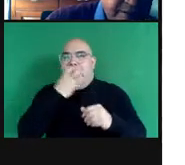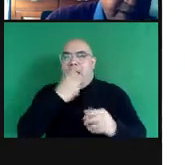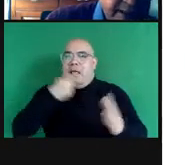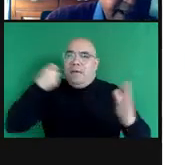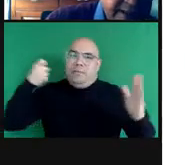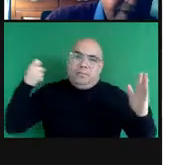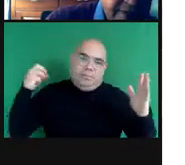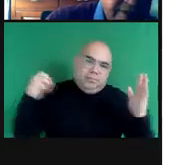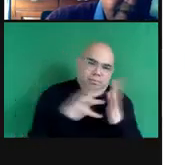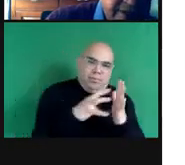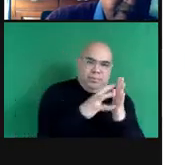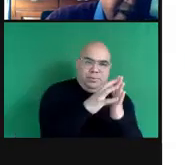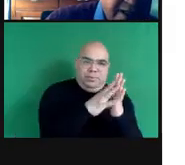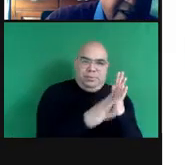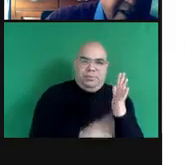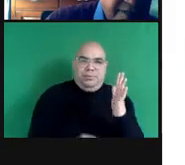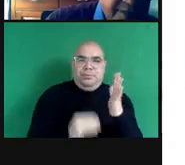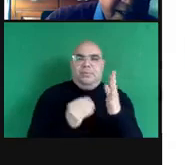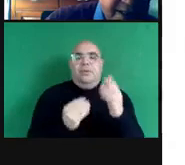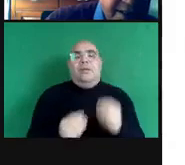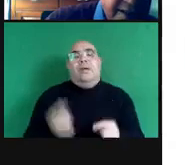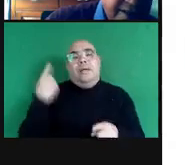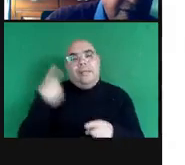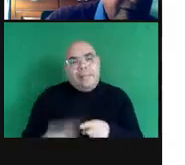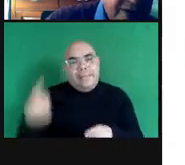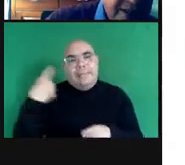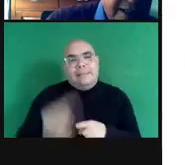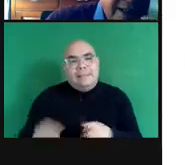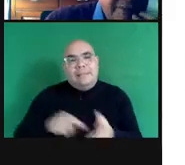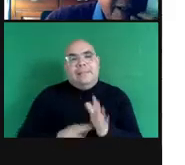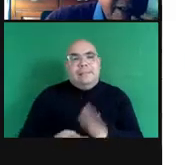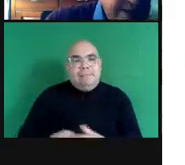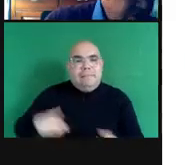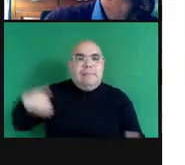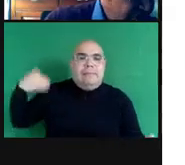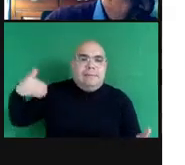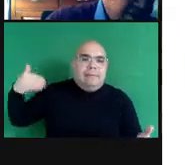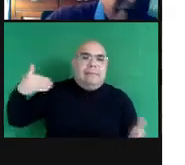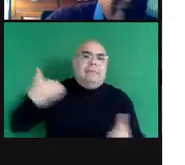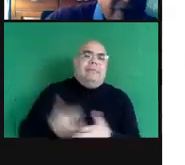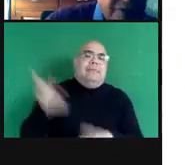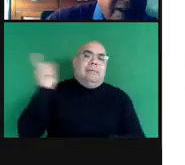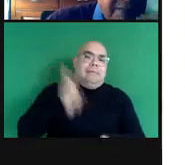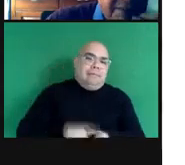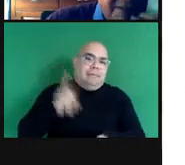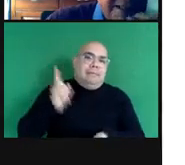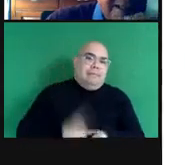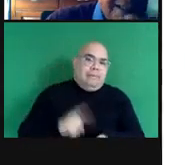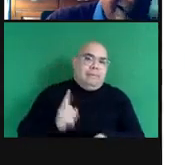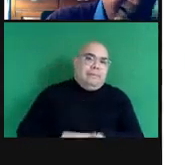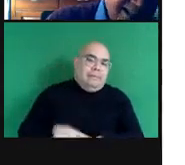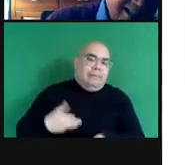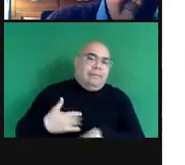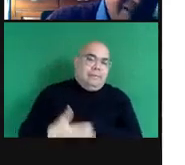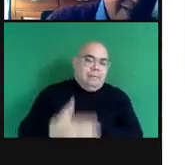Bueno, esto es una tragedia permanente. Yo creo que para el instituto pues es uno de los problemas